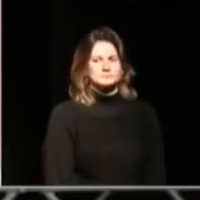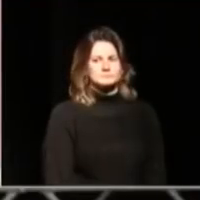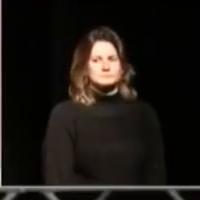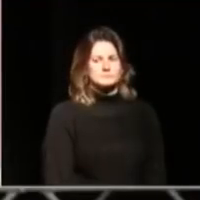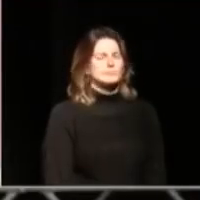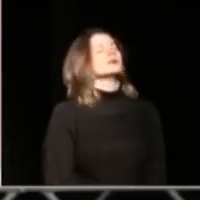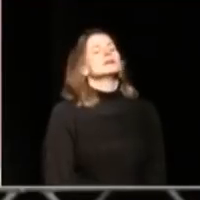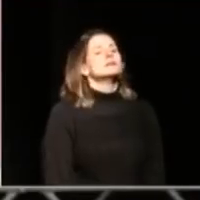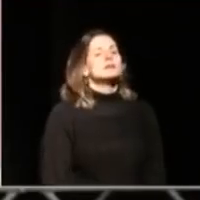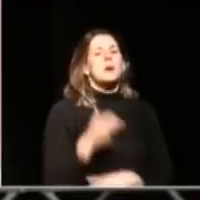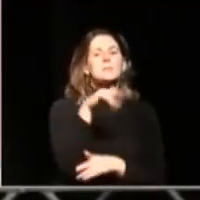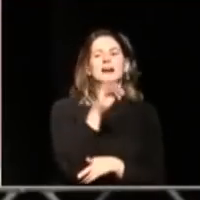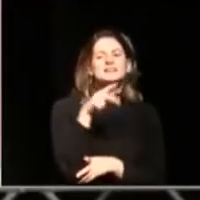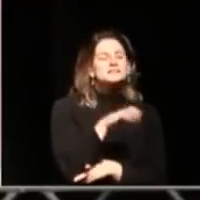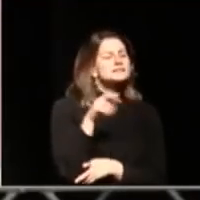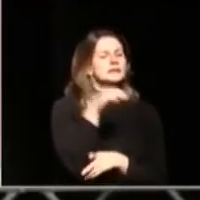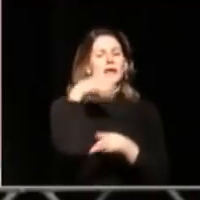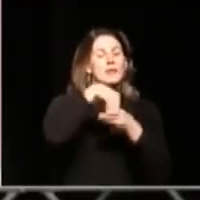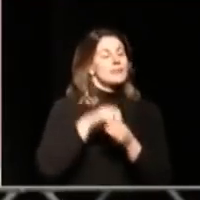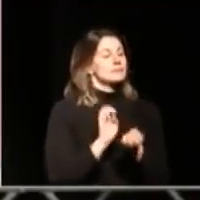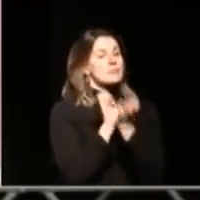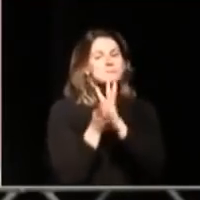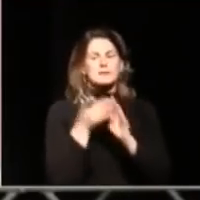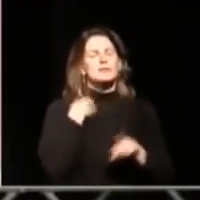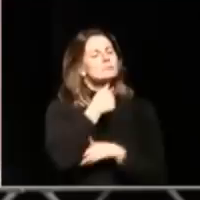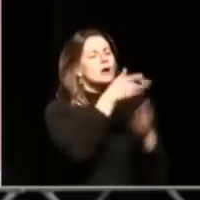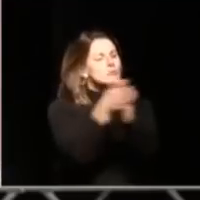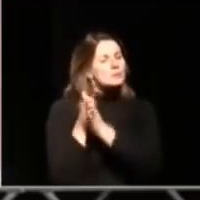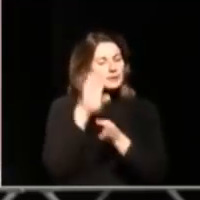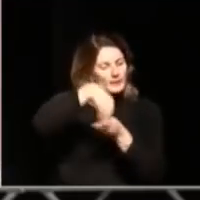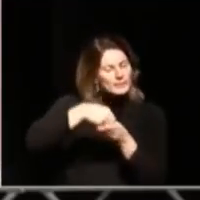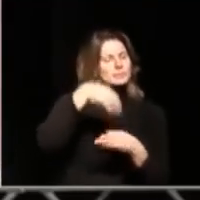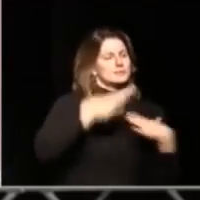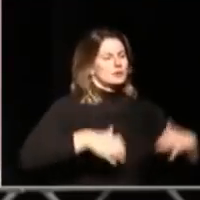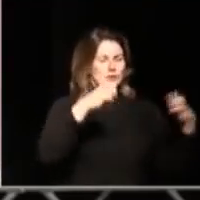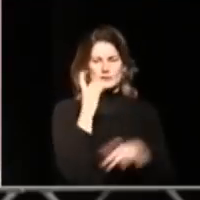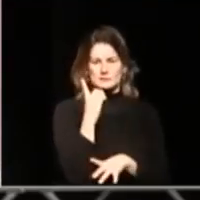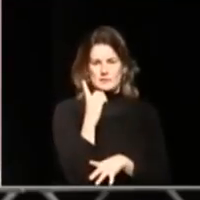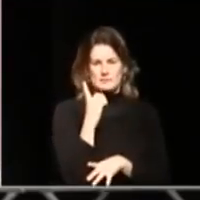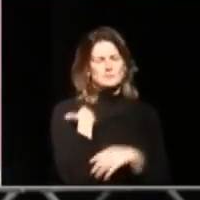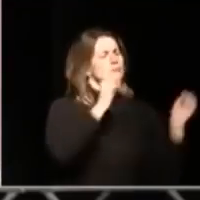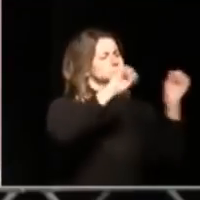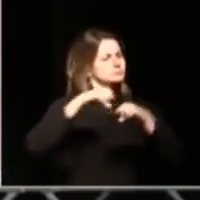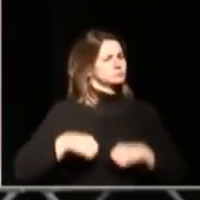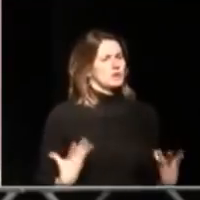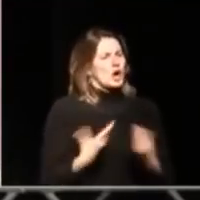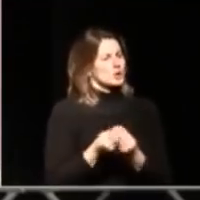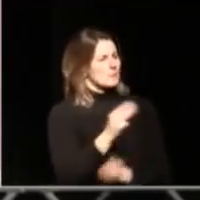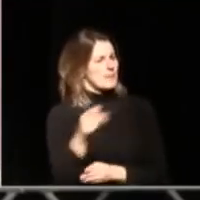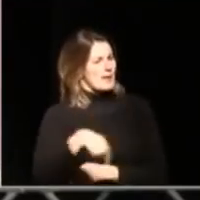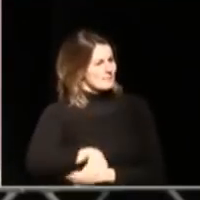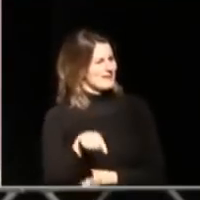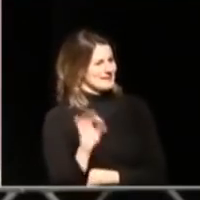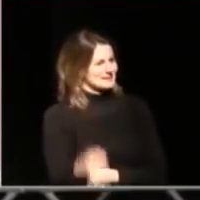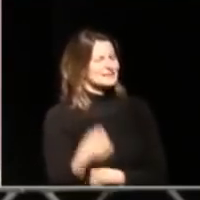como se han hecho marxistas-leninistas en el PDeCAT, por eso los camaradas del PDeCAT en el Congreso de los Diputados pactaron con el Partido Popular